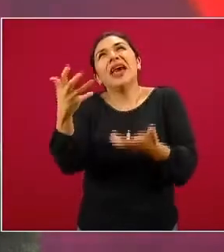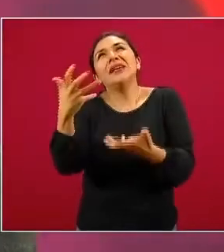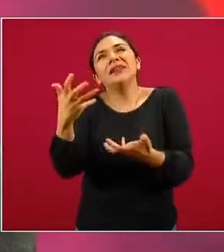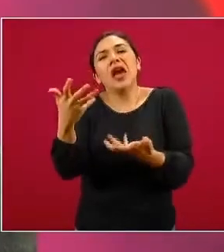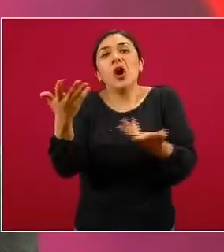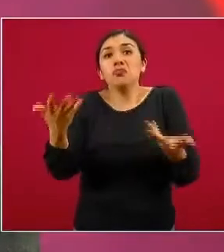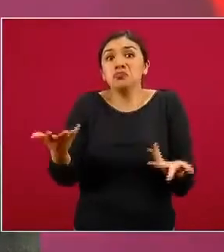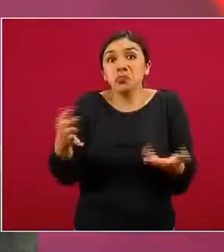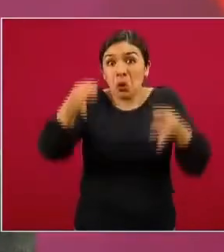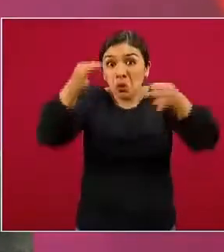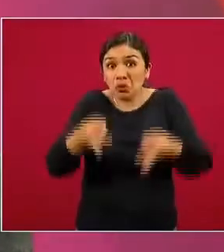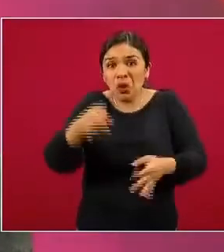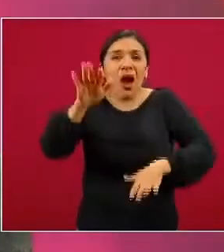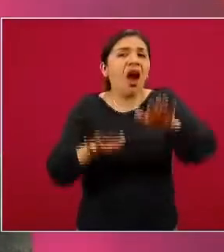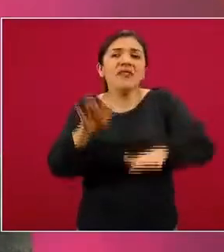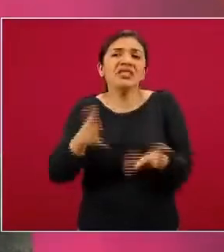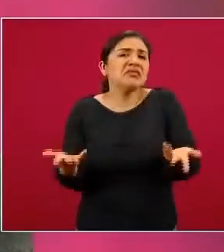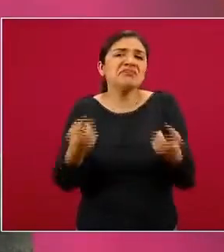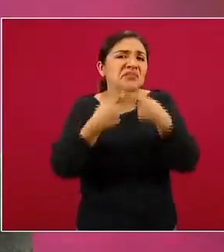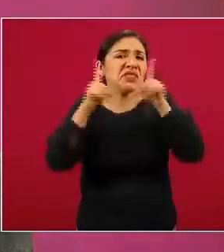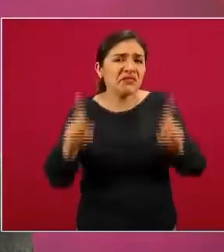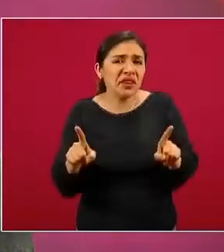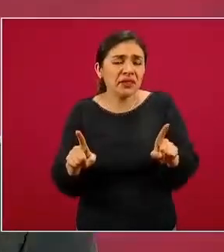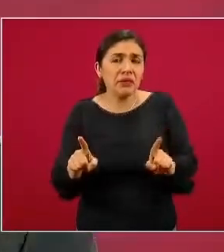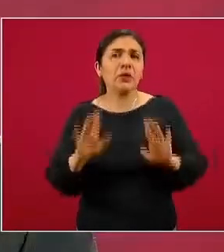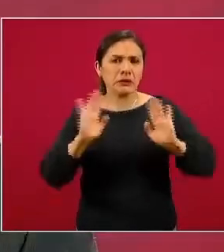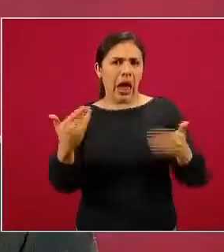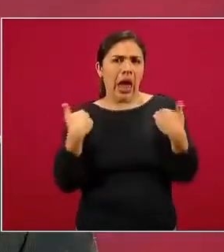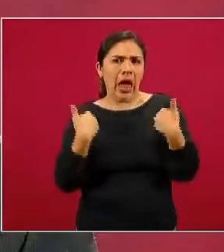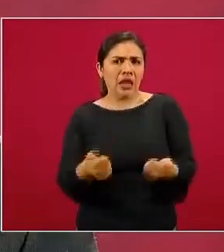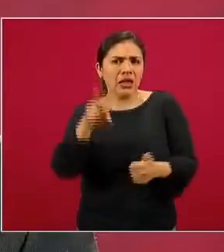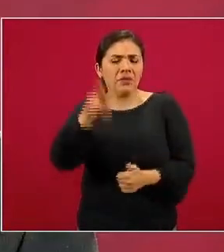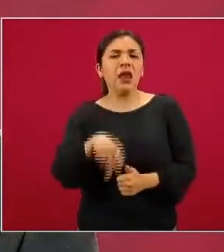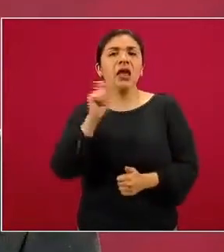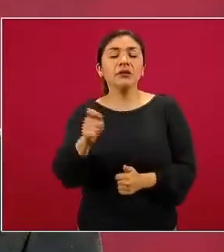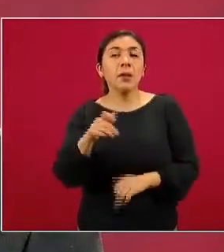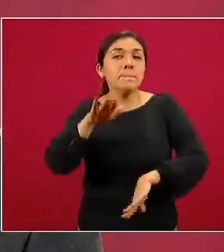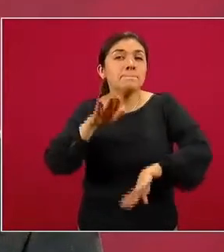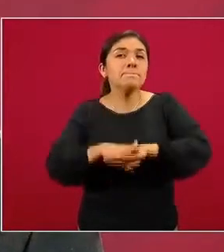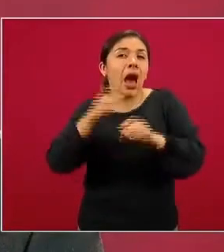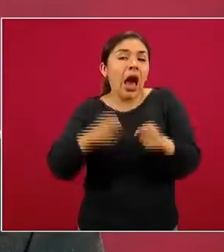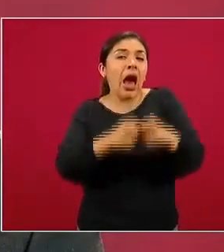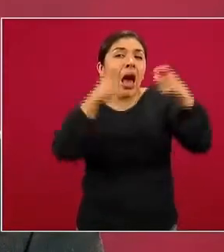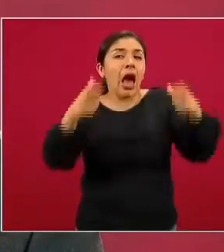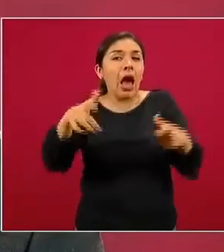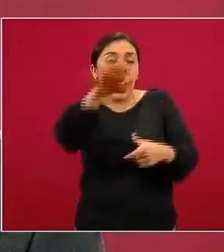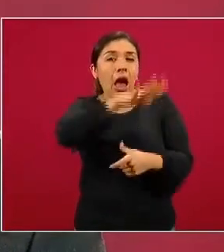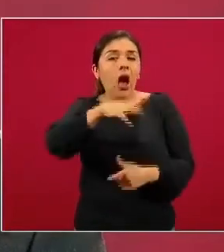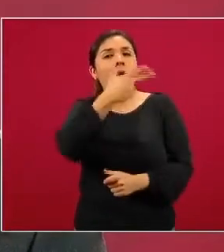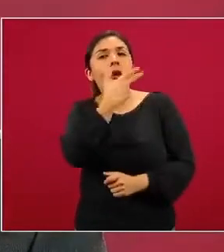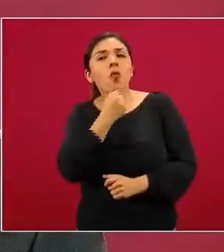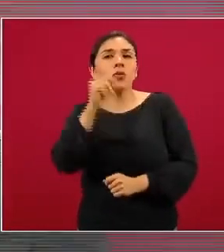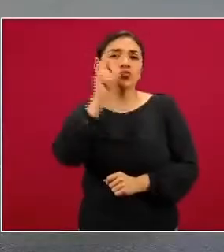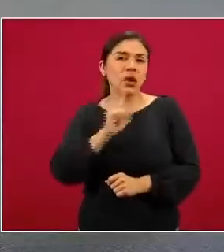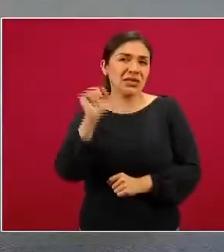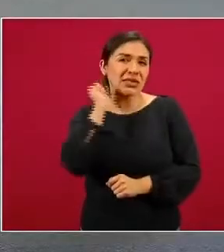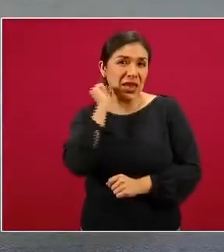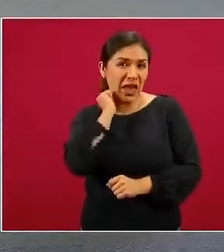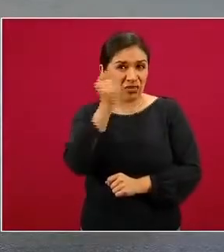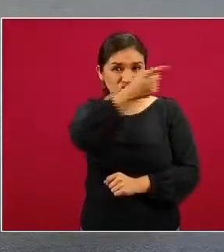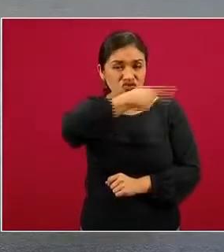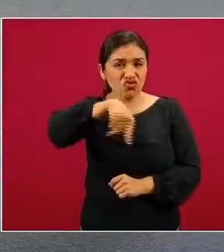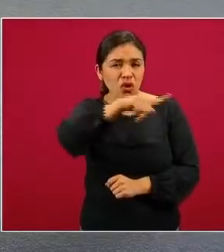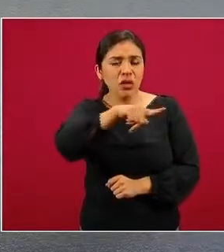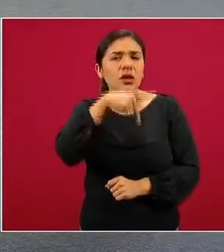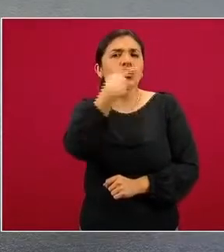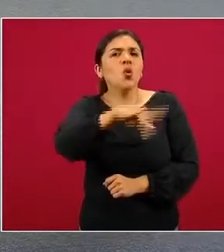necesariamente se concretan. Quedó claro que la gran mayoría de las senadoras y senadores